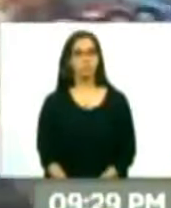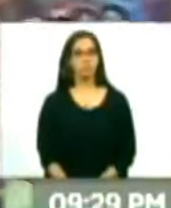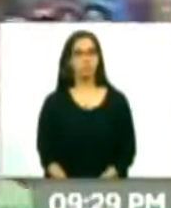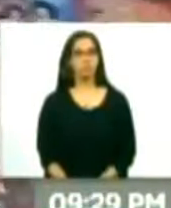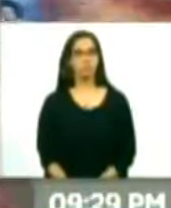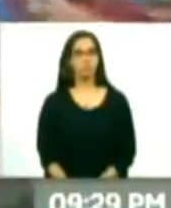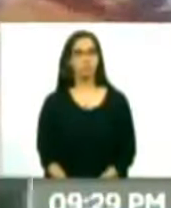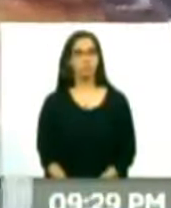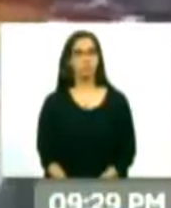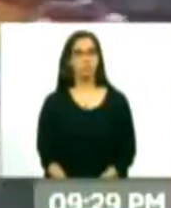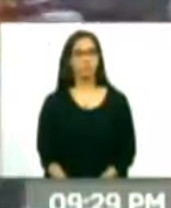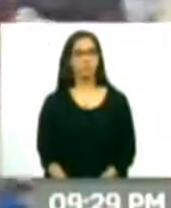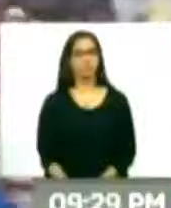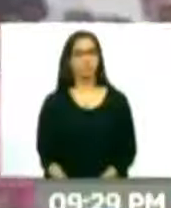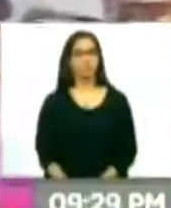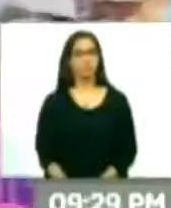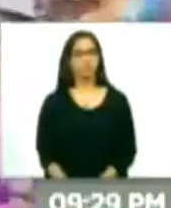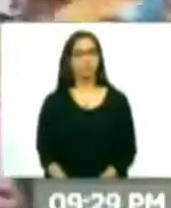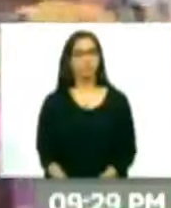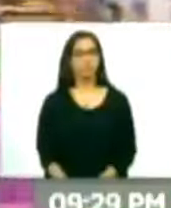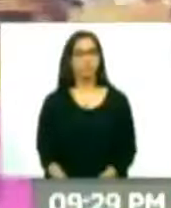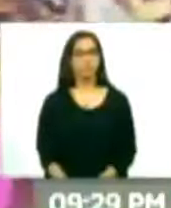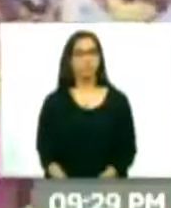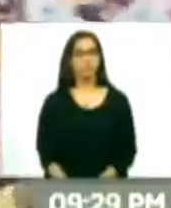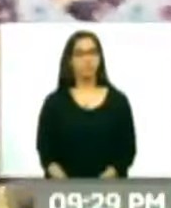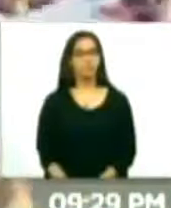¡Qué alegría, qué fuerza!